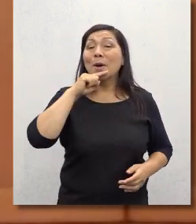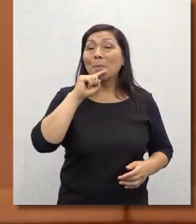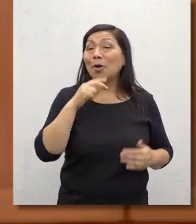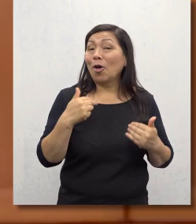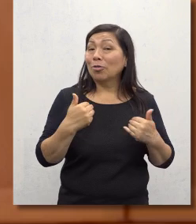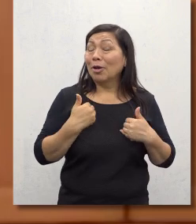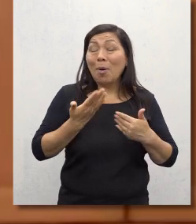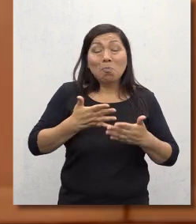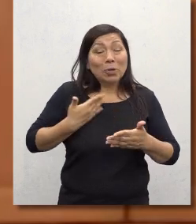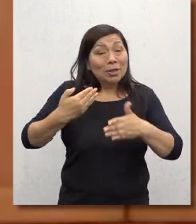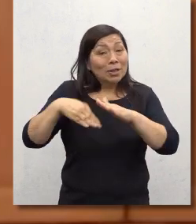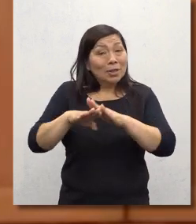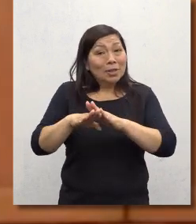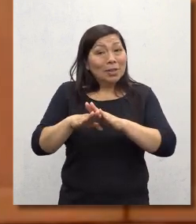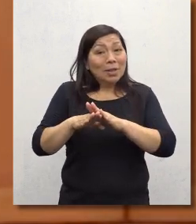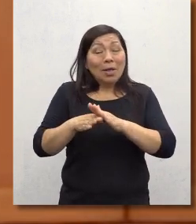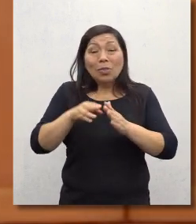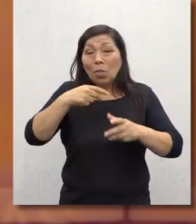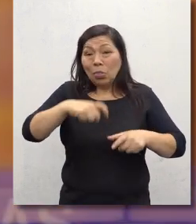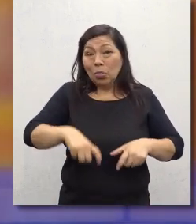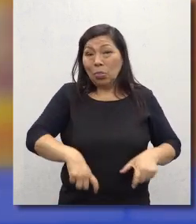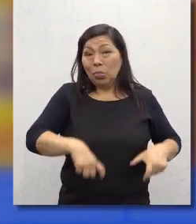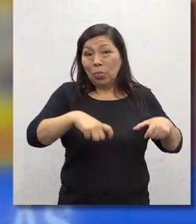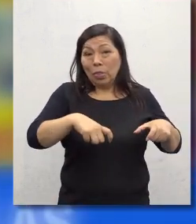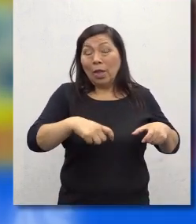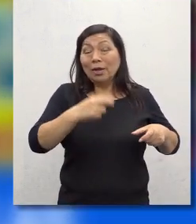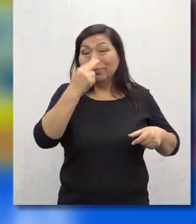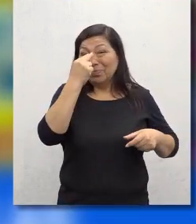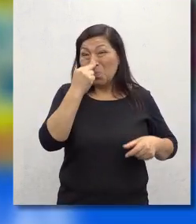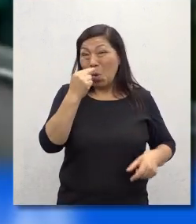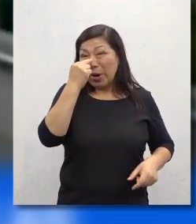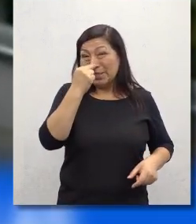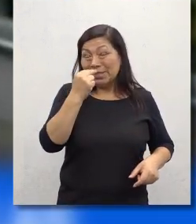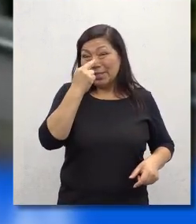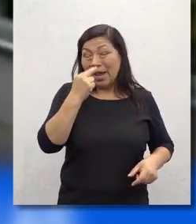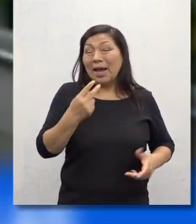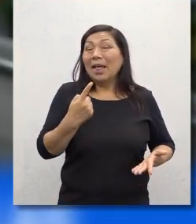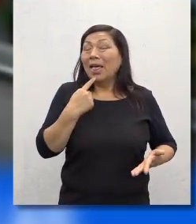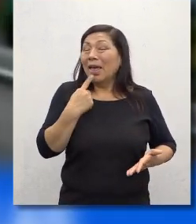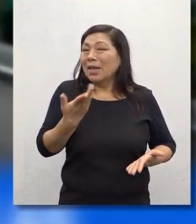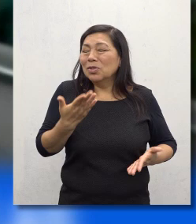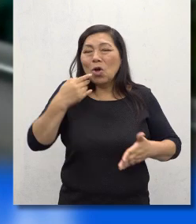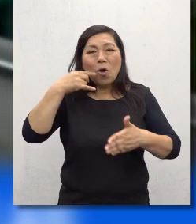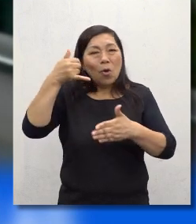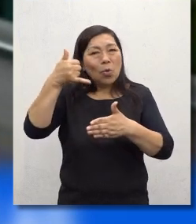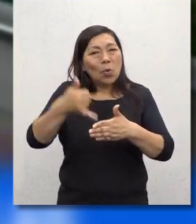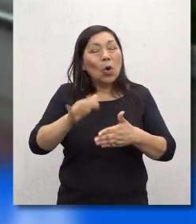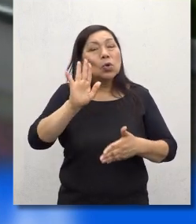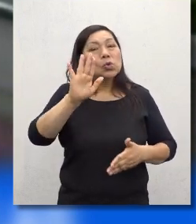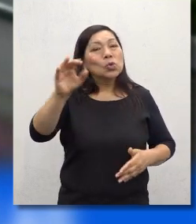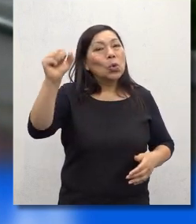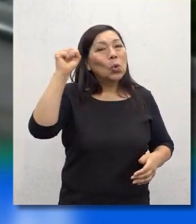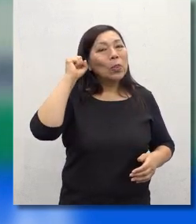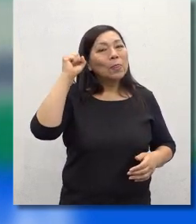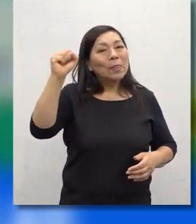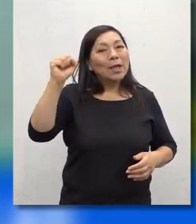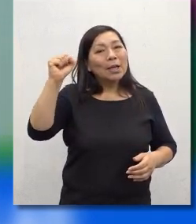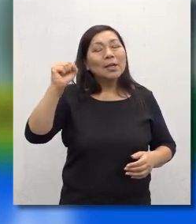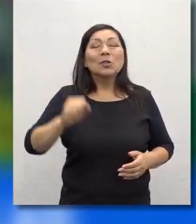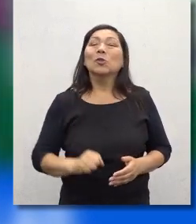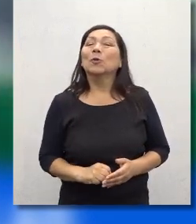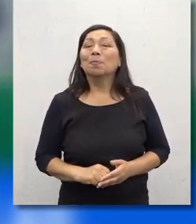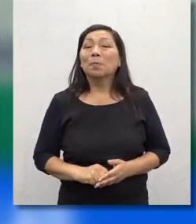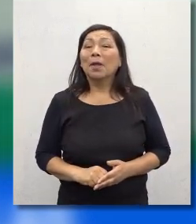tenga acceso a toallas higiénicas durante su periodo menstrual es una violación a sus derechos